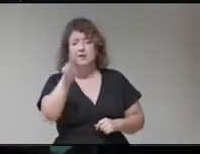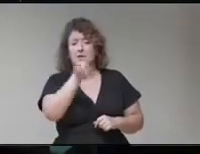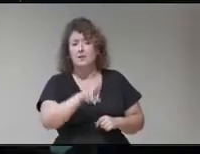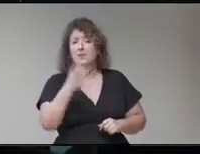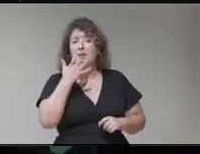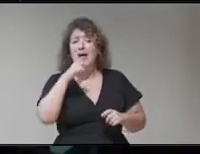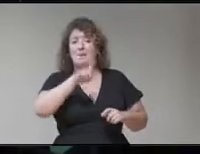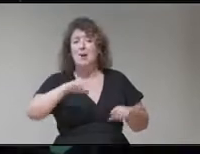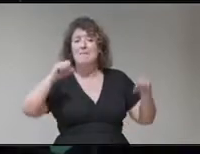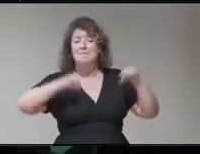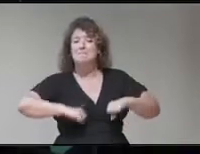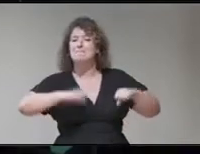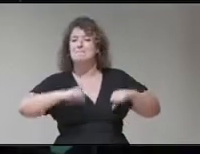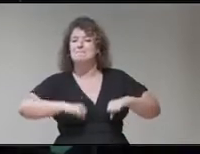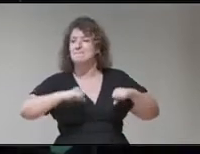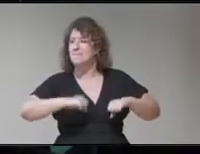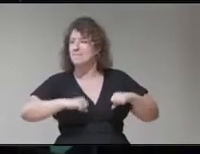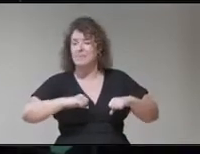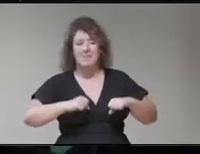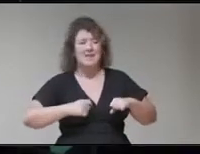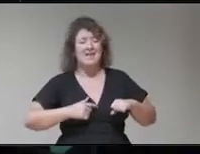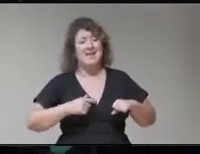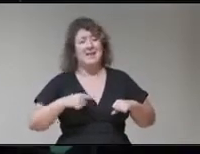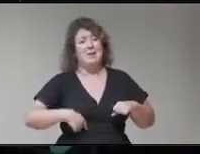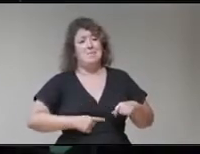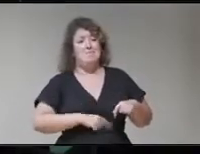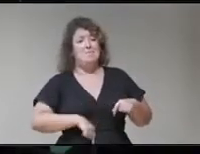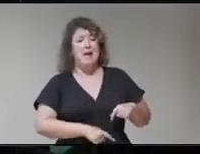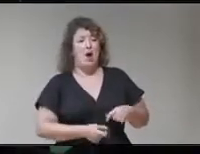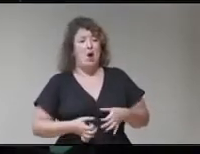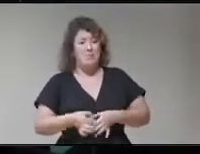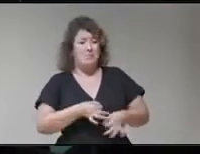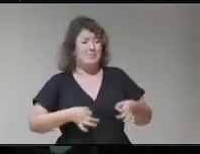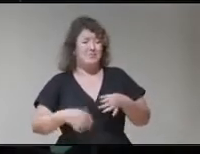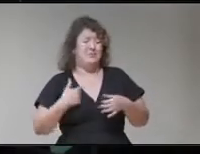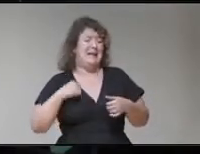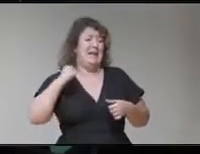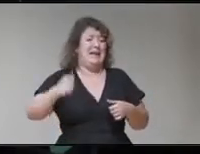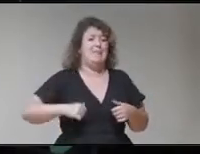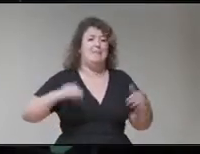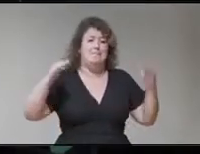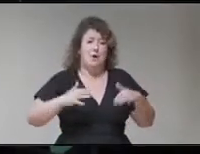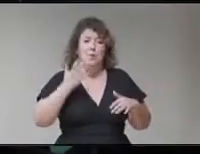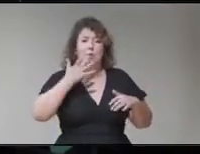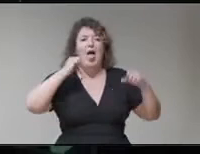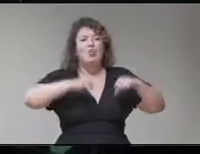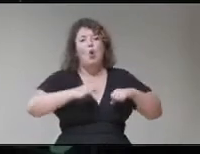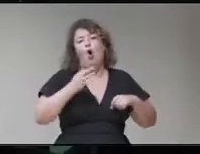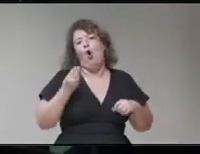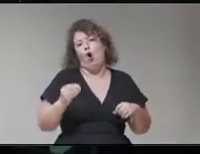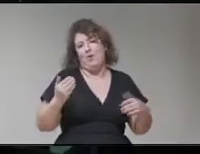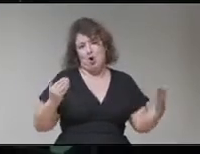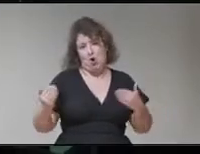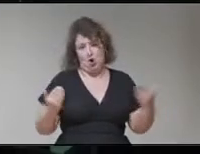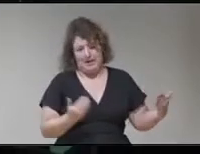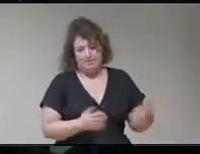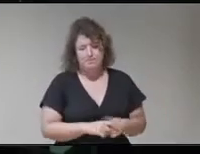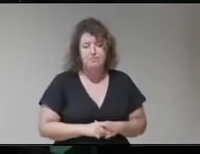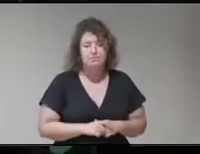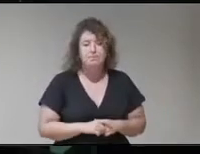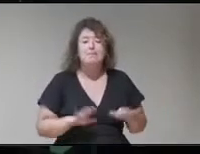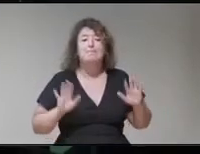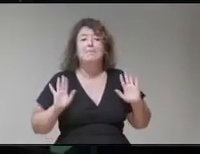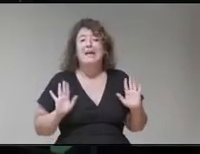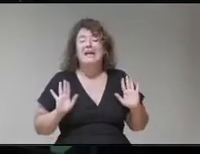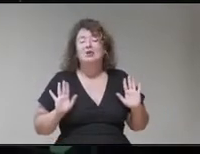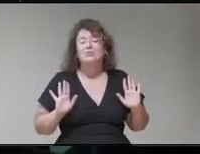mayores tienen una menor riqueza microbiana que las personas adultas y las personas jóvenes. Pero